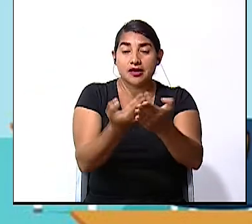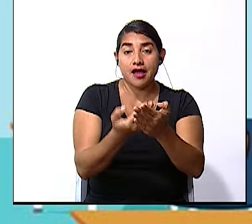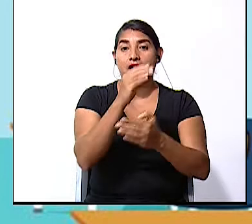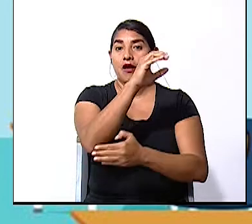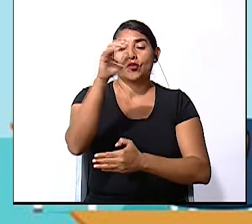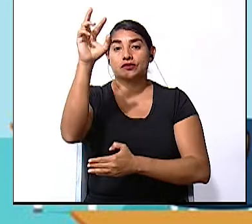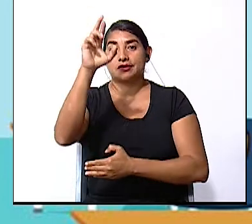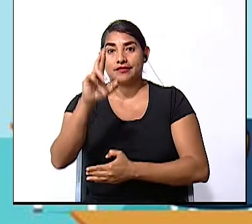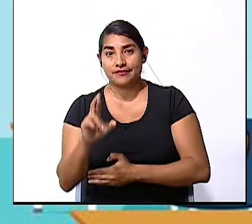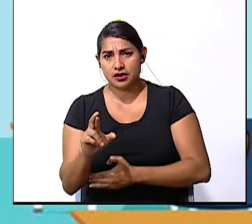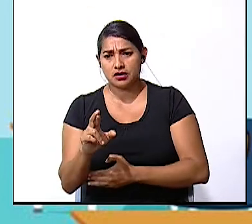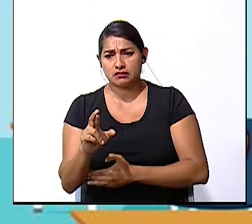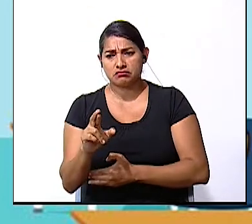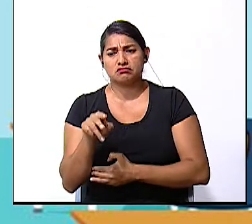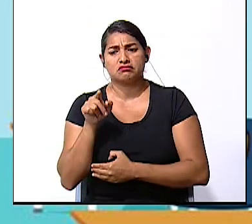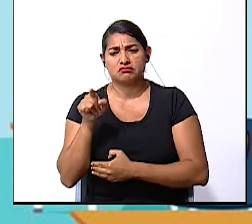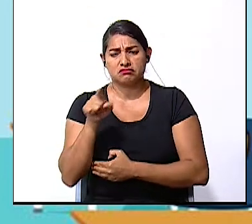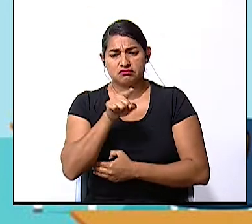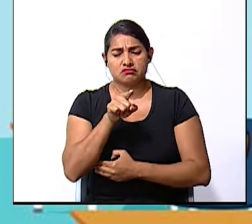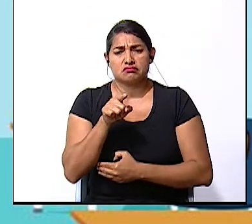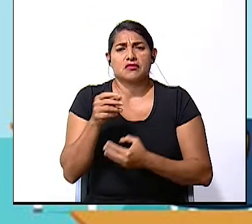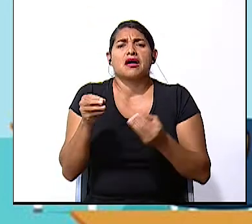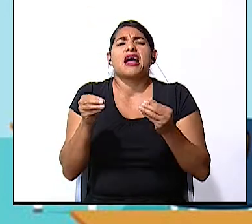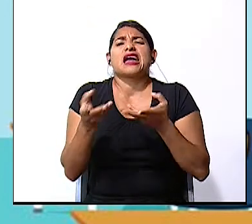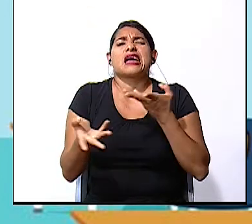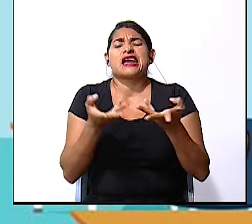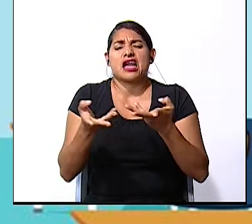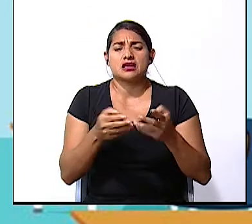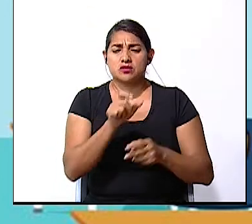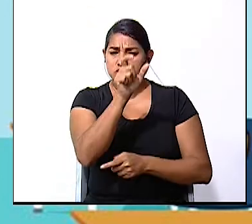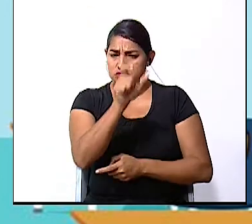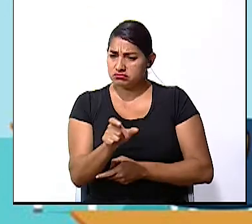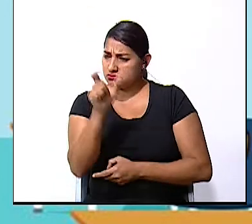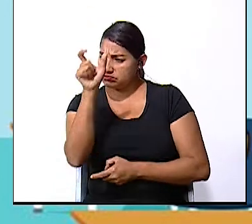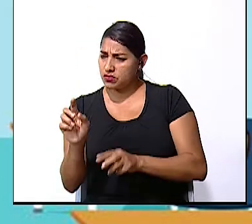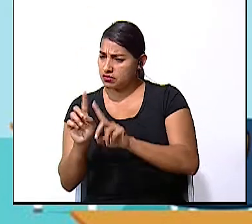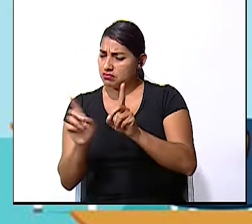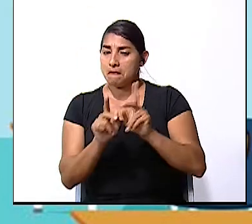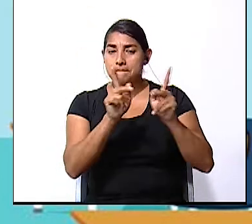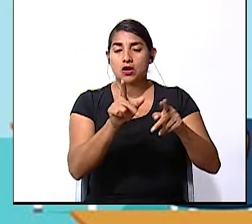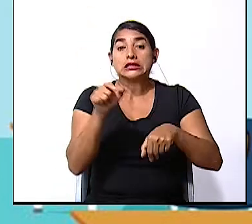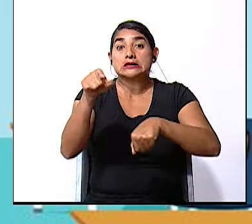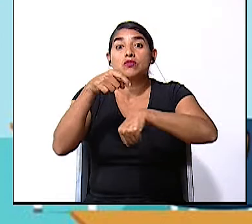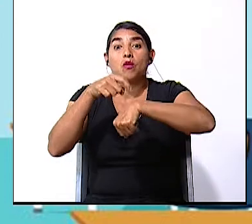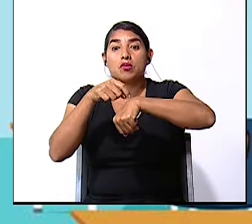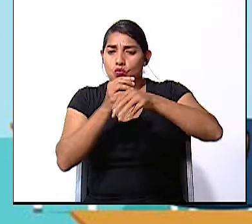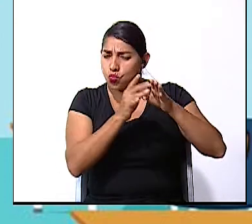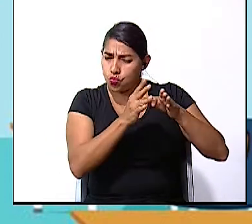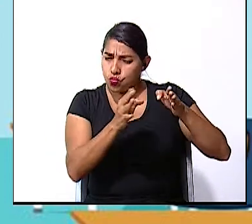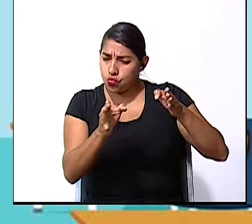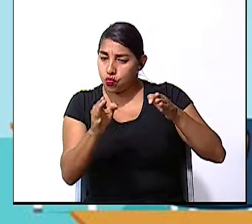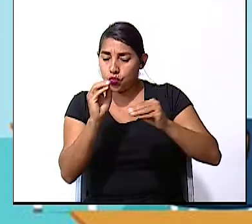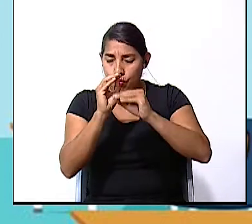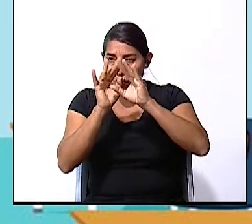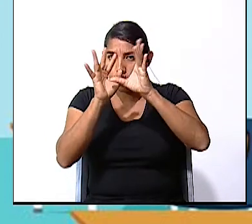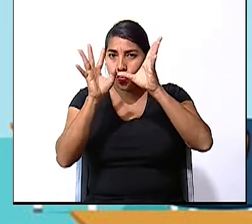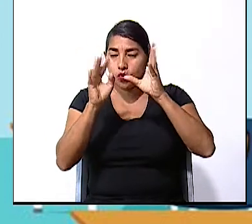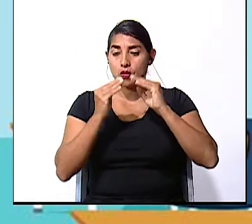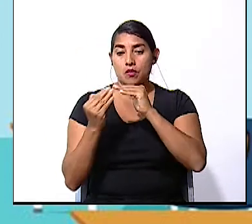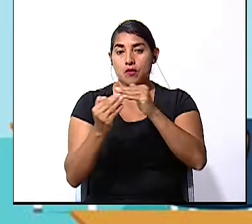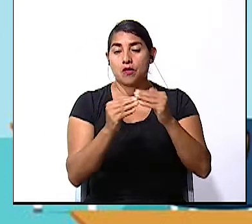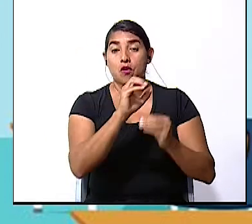Rica. ¿Cuál fue el papel de estas personas en aquel momento? Imagínense,